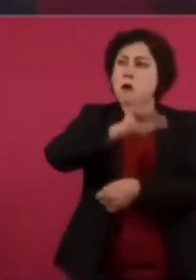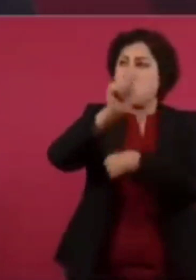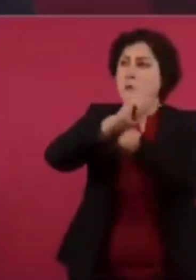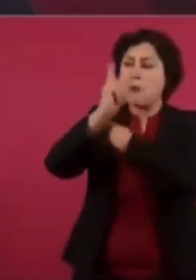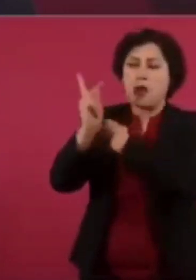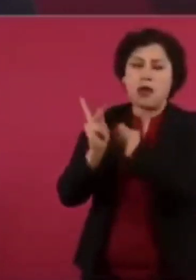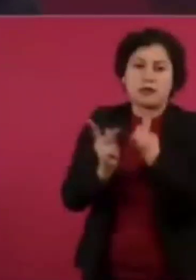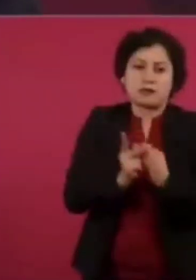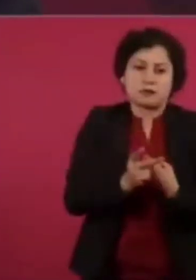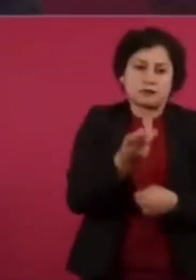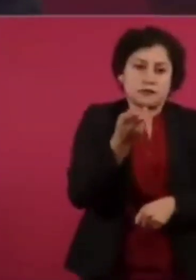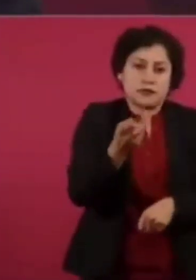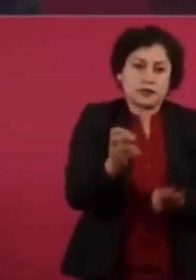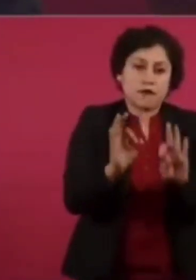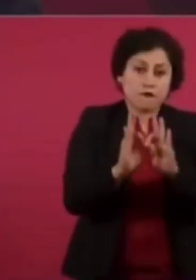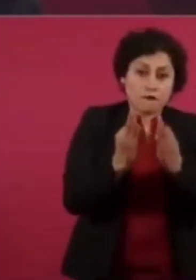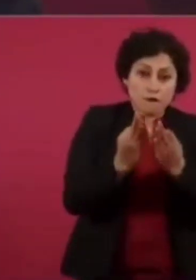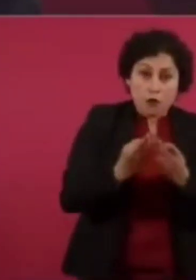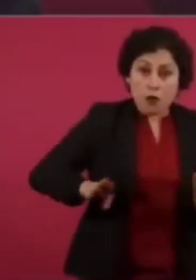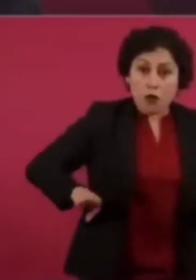Es un modelo fracasado.